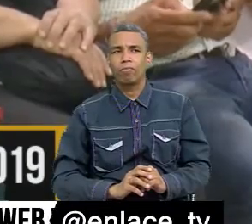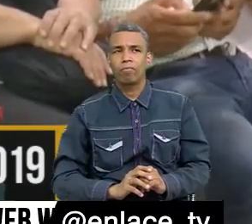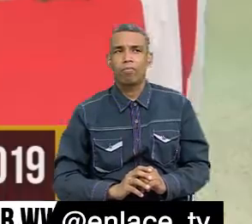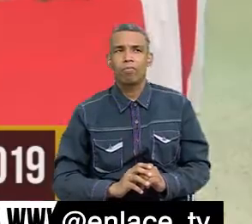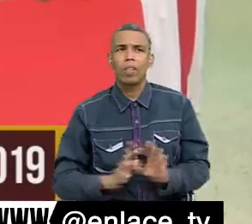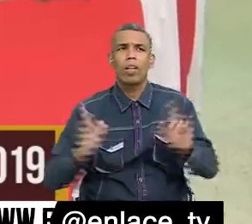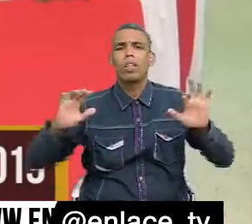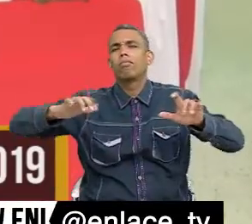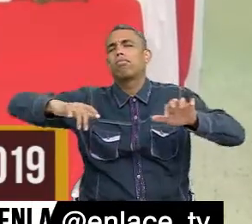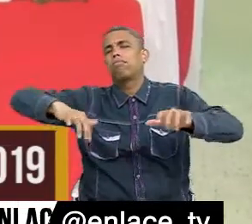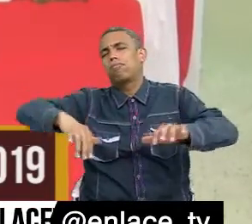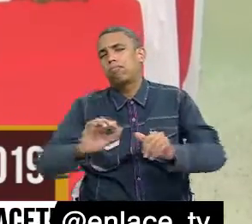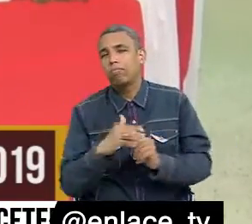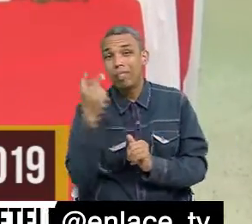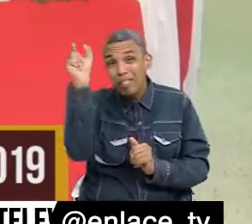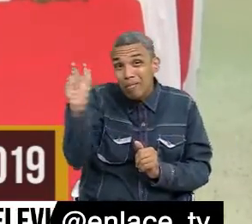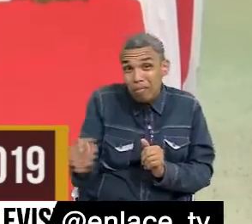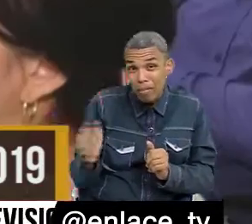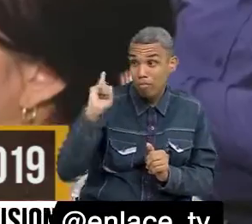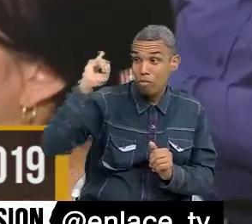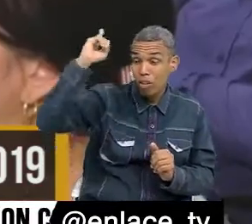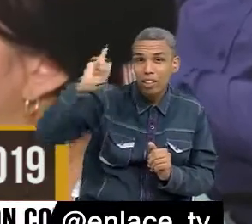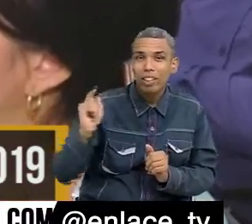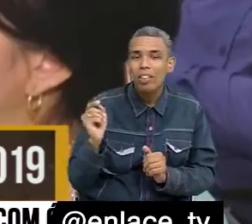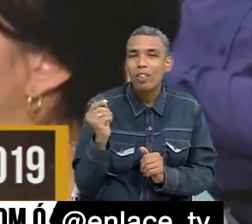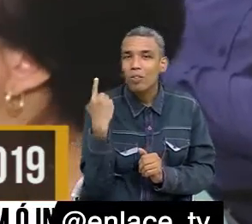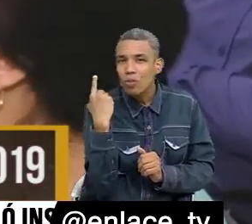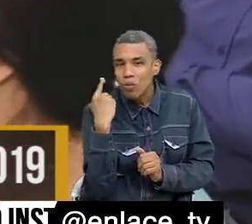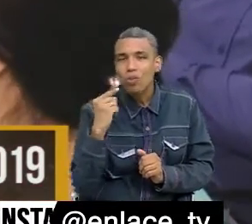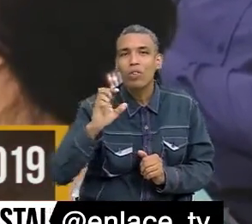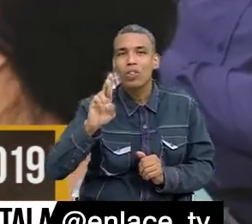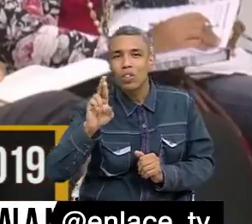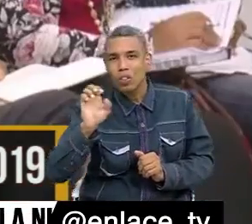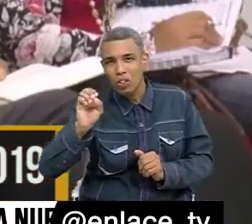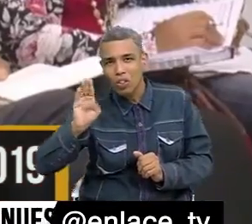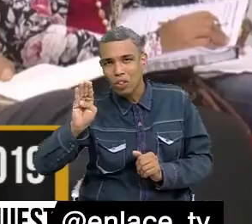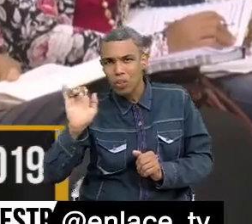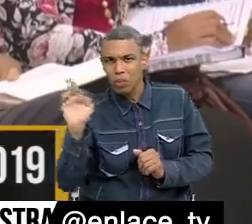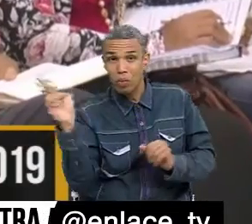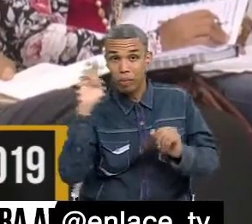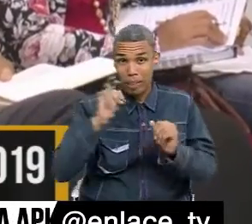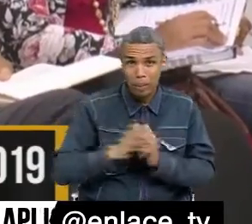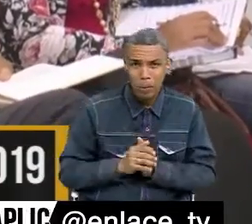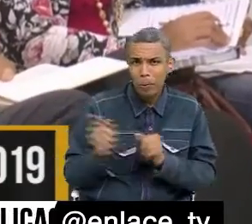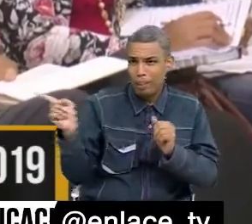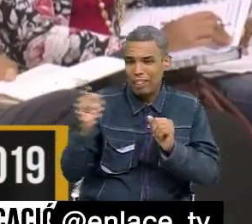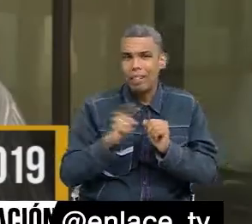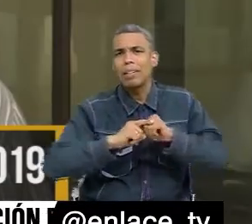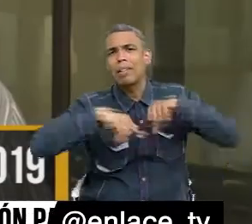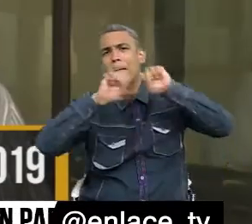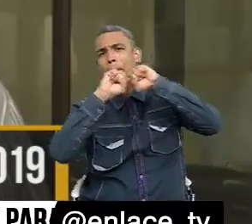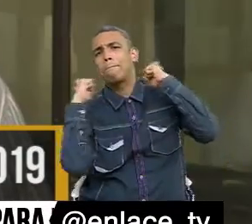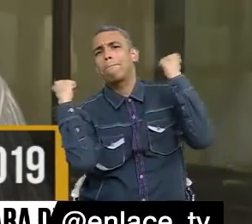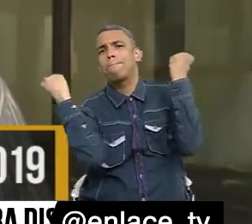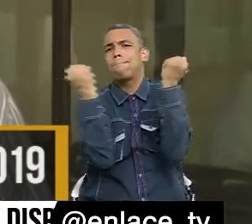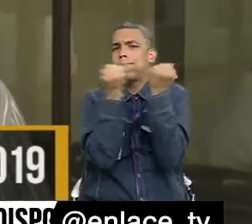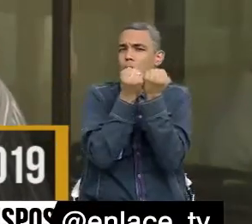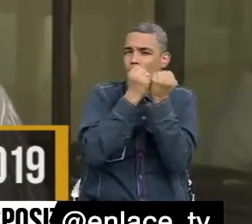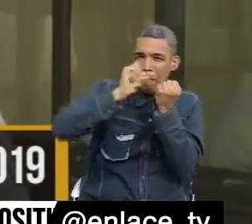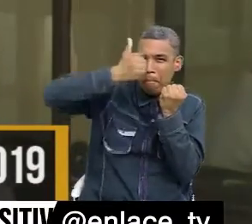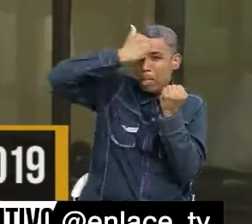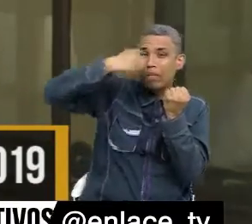único votante en contra del plan de desarrollo por parte de la Asamblea de Santander, diputado Roberto Smalbach. Votamos negativo, ¿por qué?